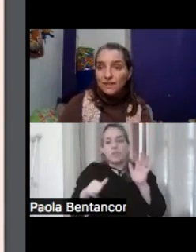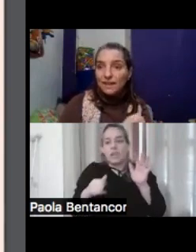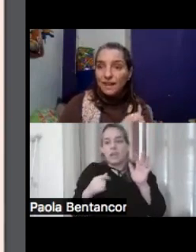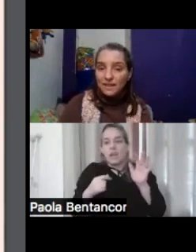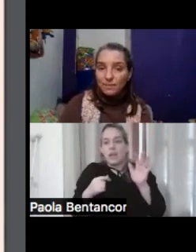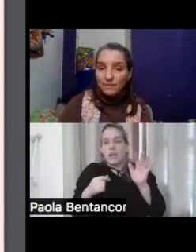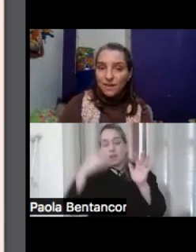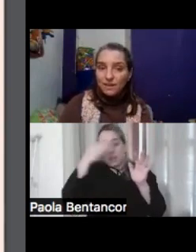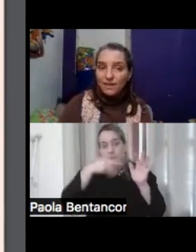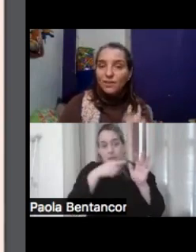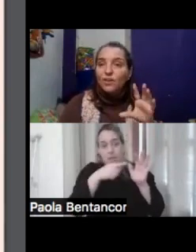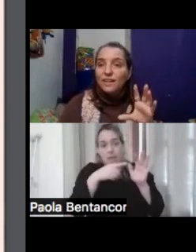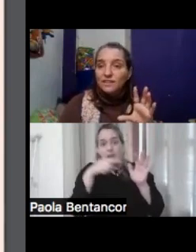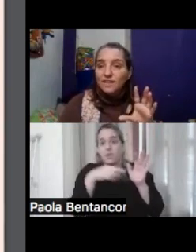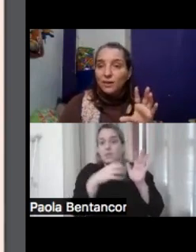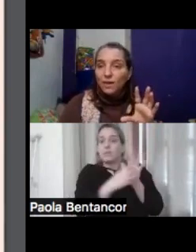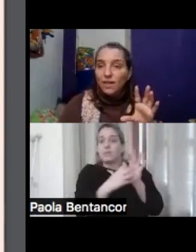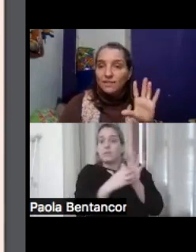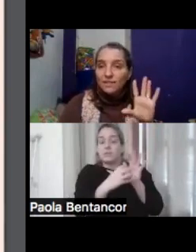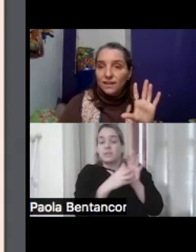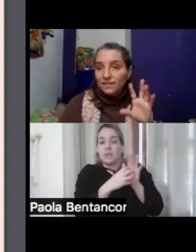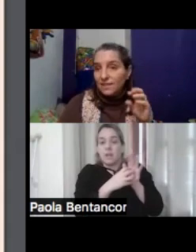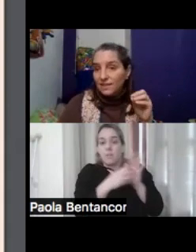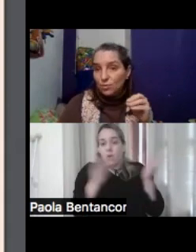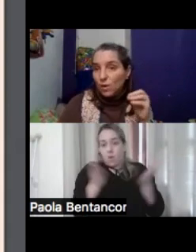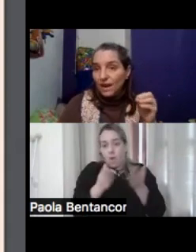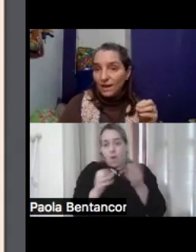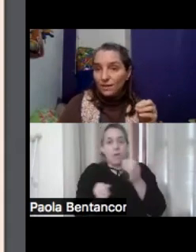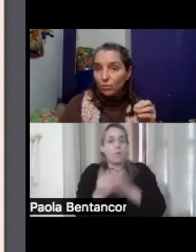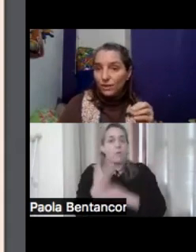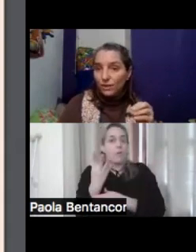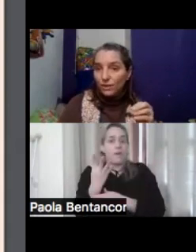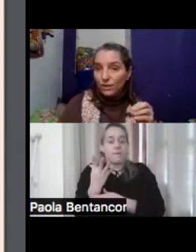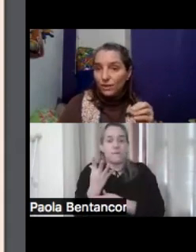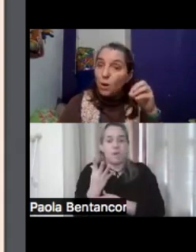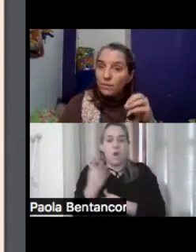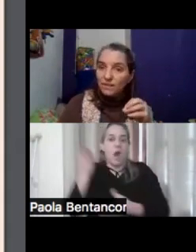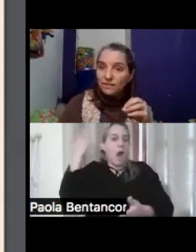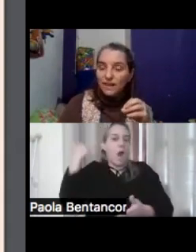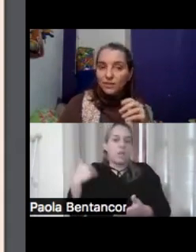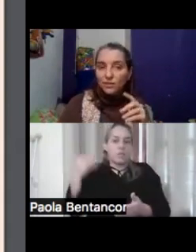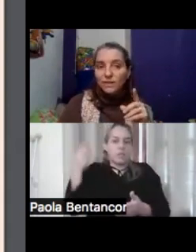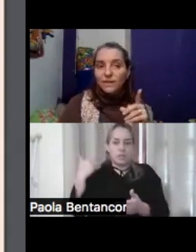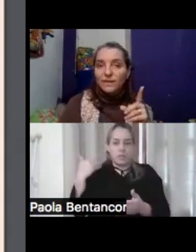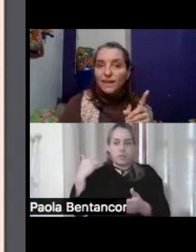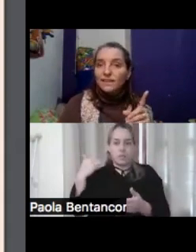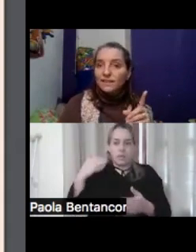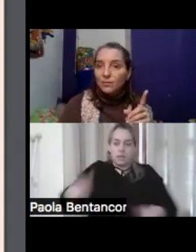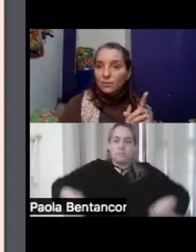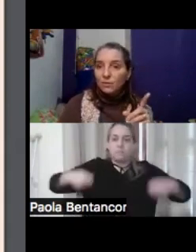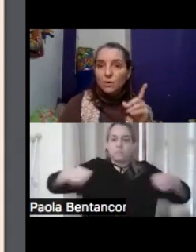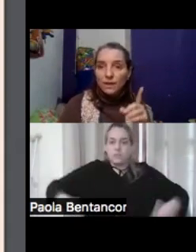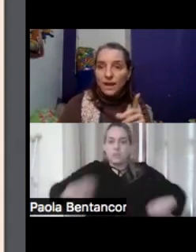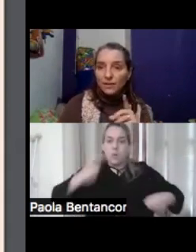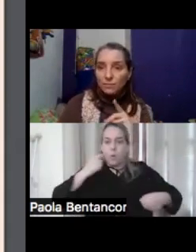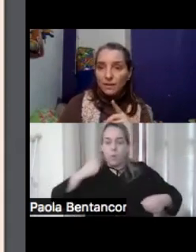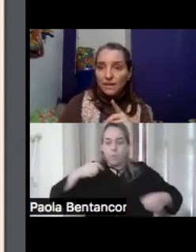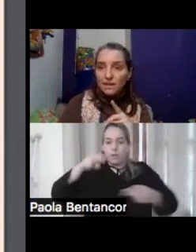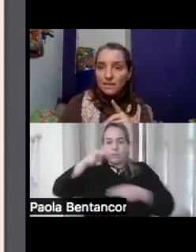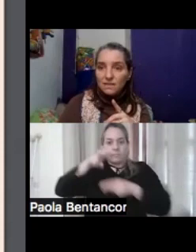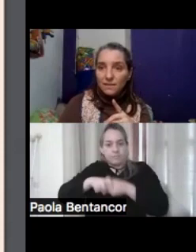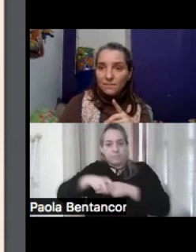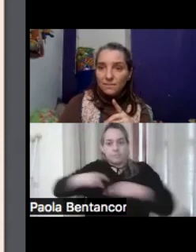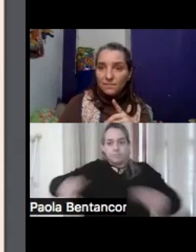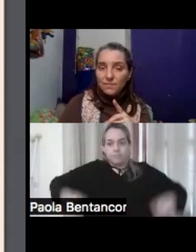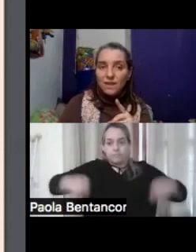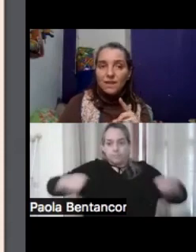actual símbolo universal de la discapacidad, y no la silla de ruedas que se suele utilizar con un hombre sentado. Este es el nuevo símbolo desde el